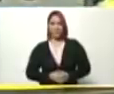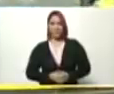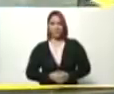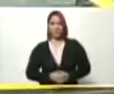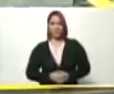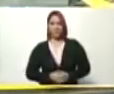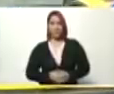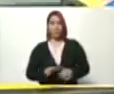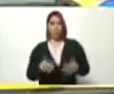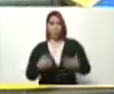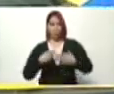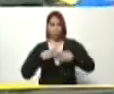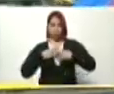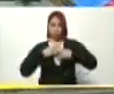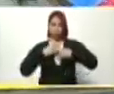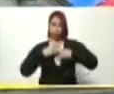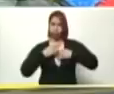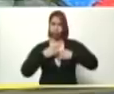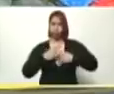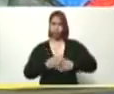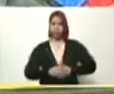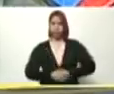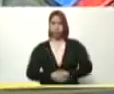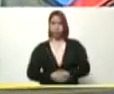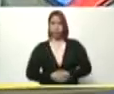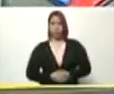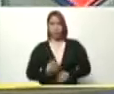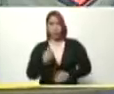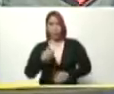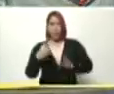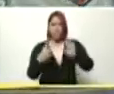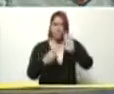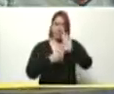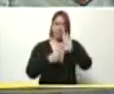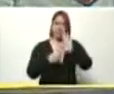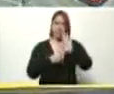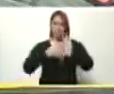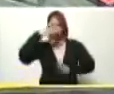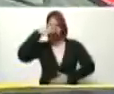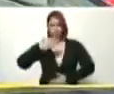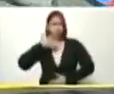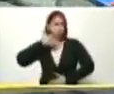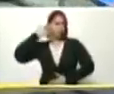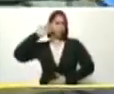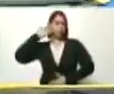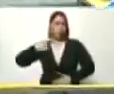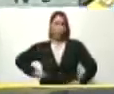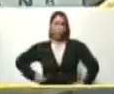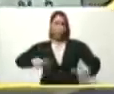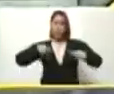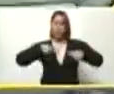cuando es portado por un verdadero soldado orgulloso de su uniforme,